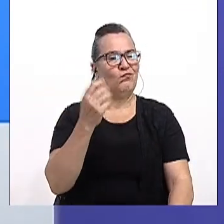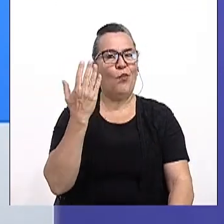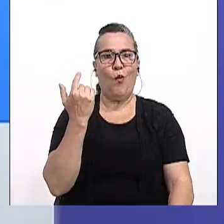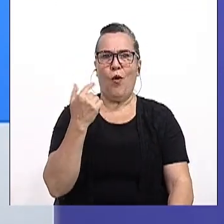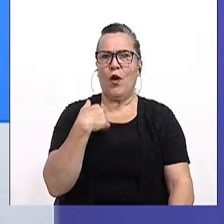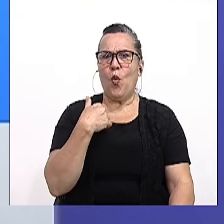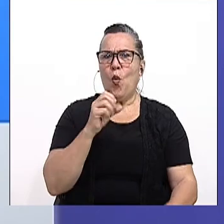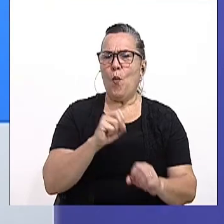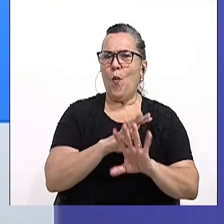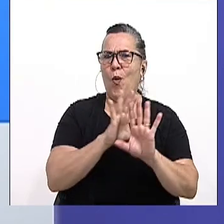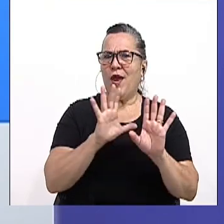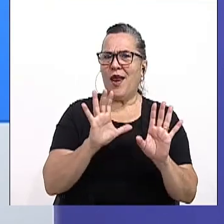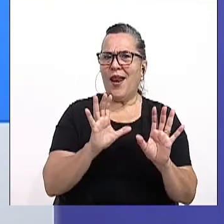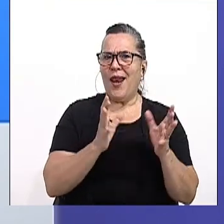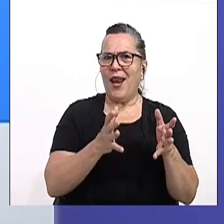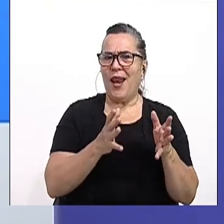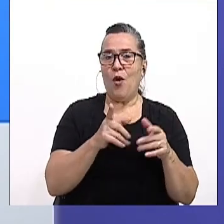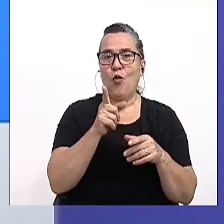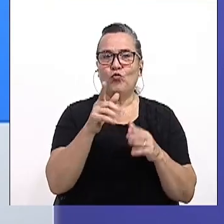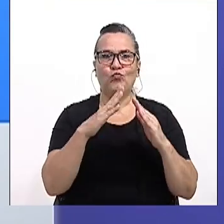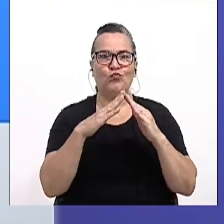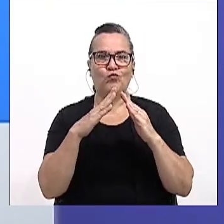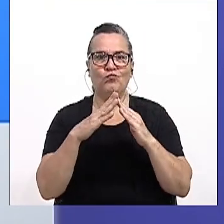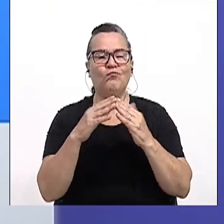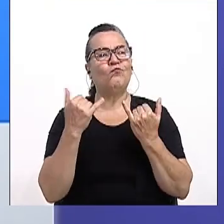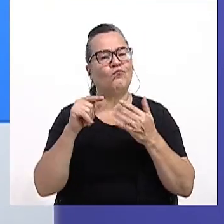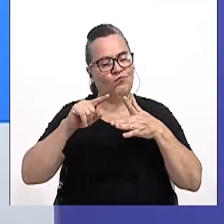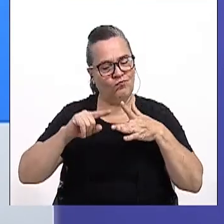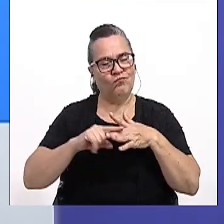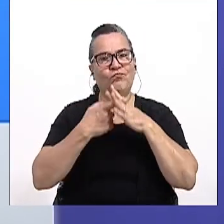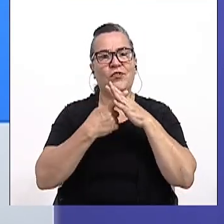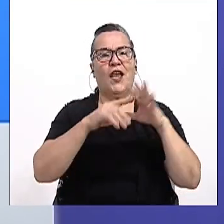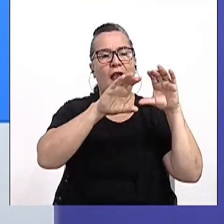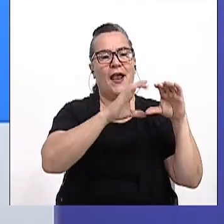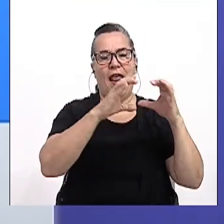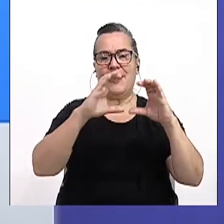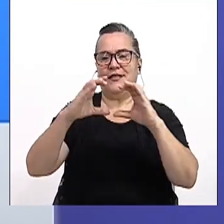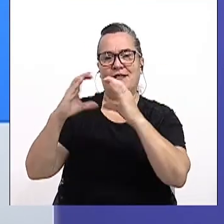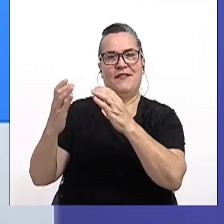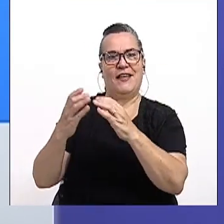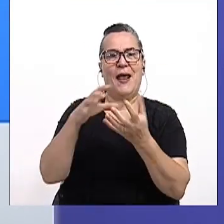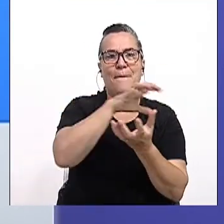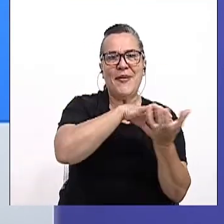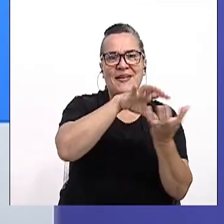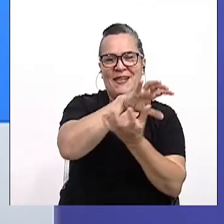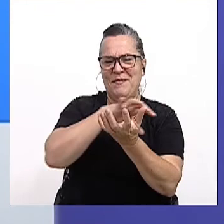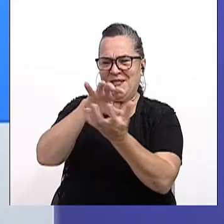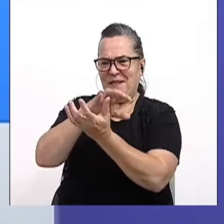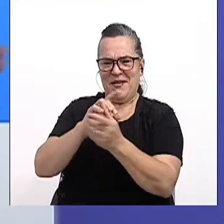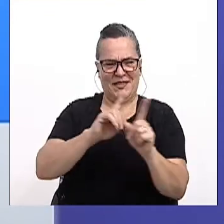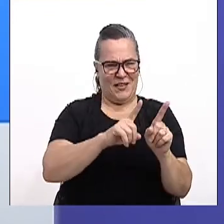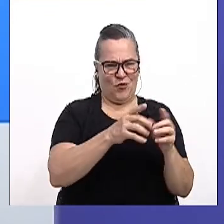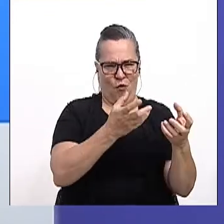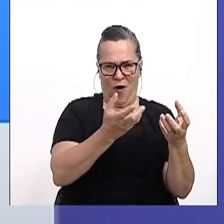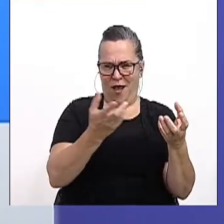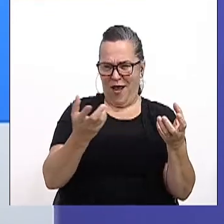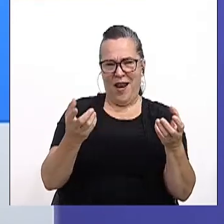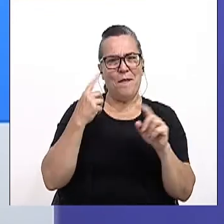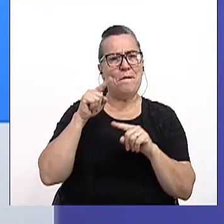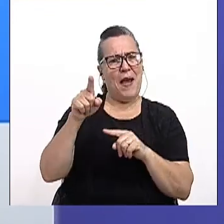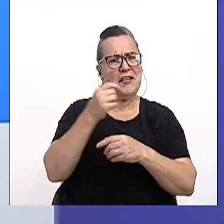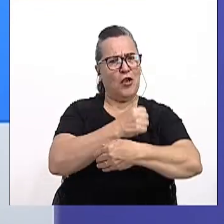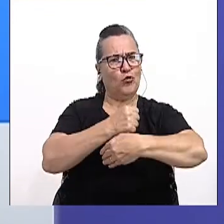estado muy clarito para que ustedes en casa ahora sí comiencen a clasificar todas esas mezclas que tienen a la mano. Vayan a la cocina